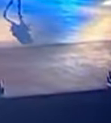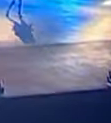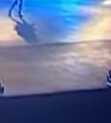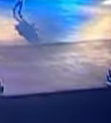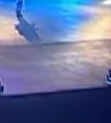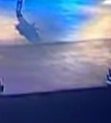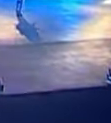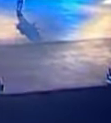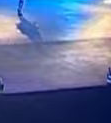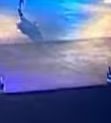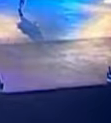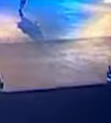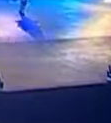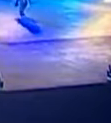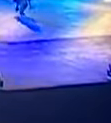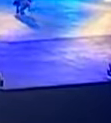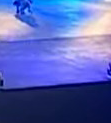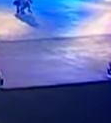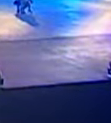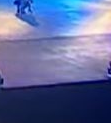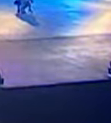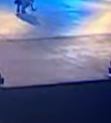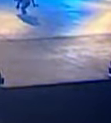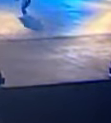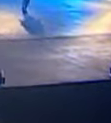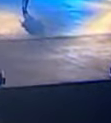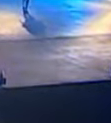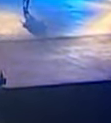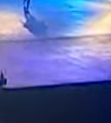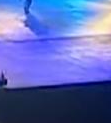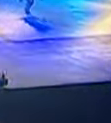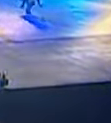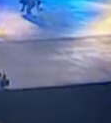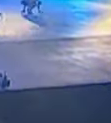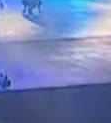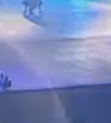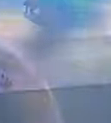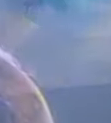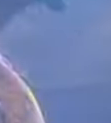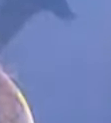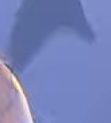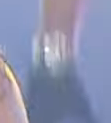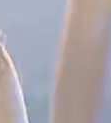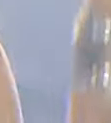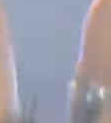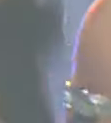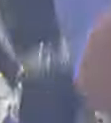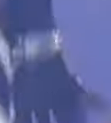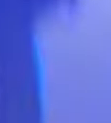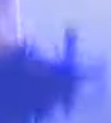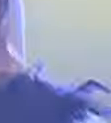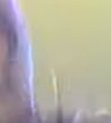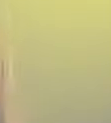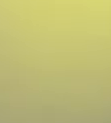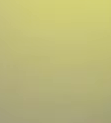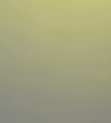gala de elección del Drag Queen 2012 de este carnaval porteño. Un carnaval que ayer vio cómo se coronaba su reina y que esta noche terminará de